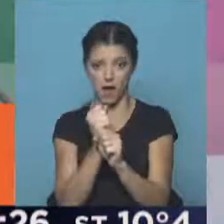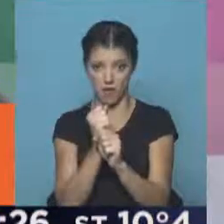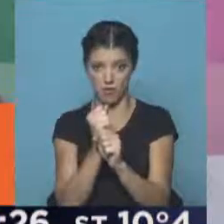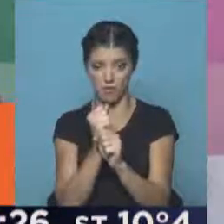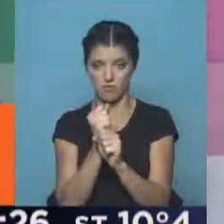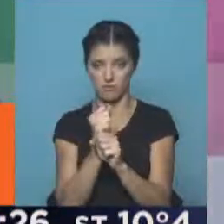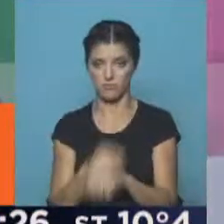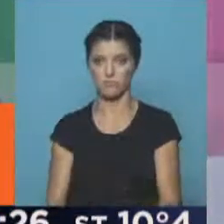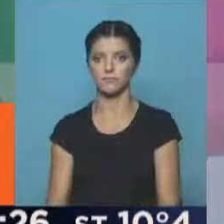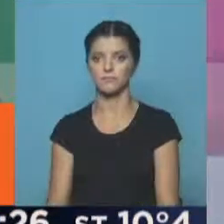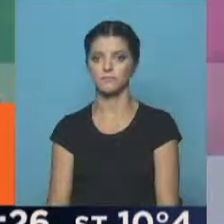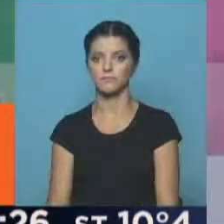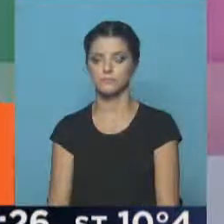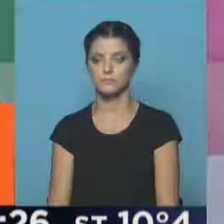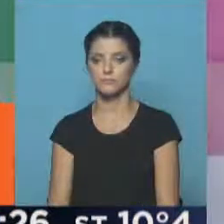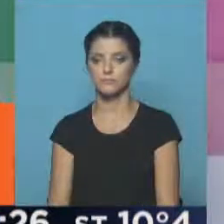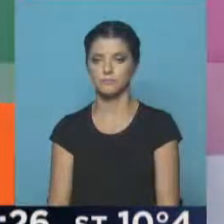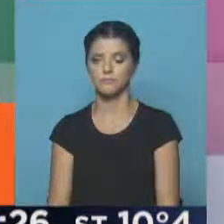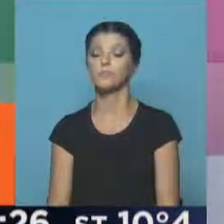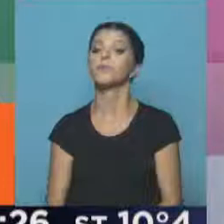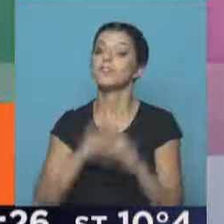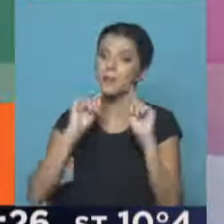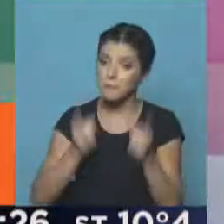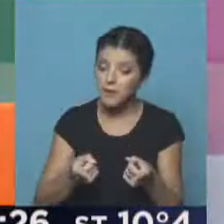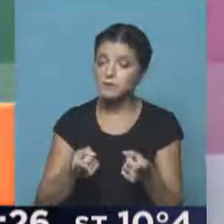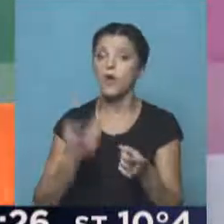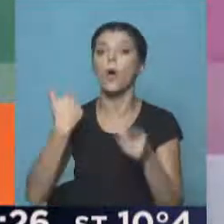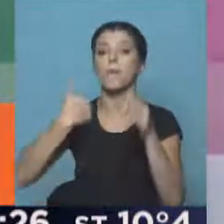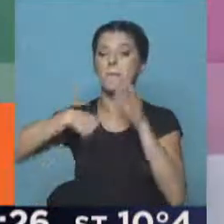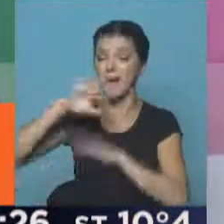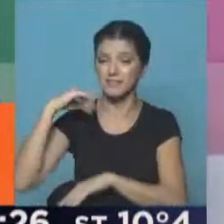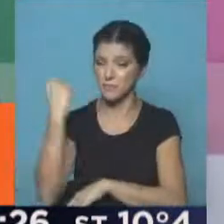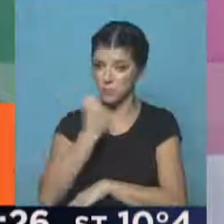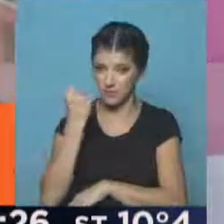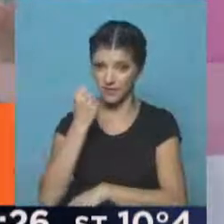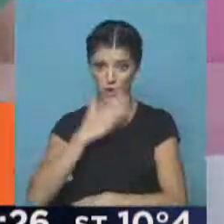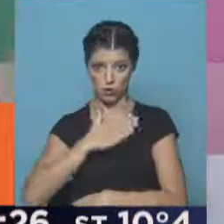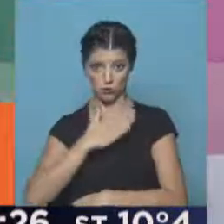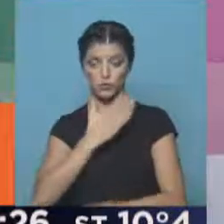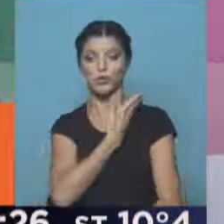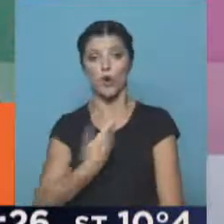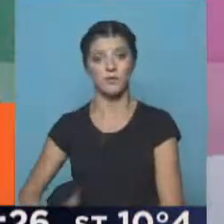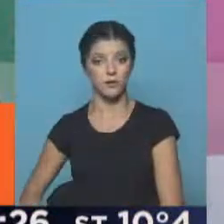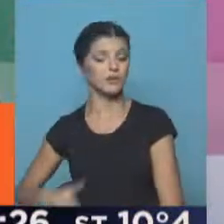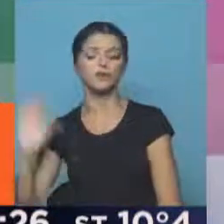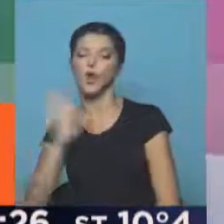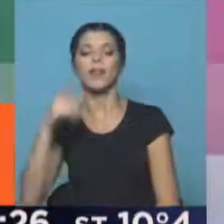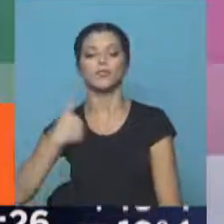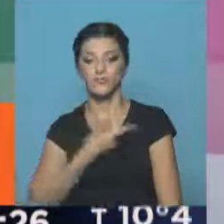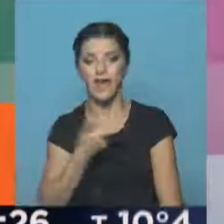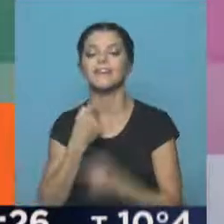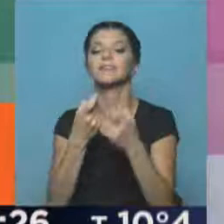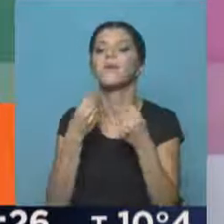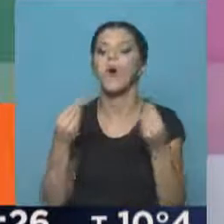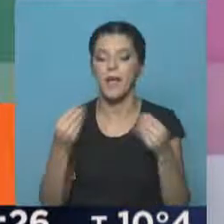además, lo más importante que tenemos que hacer nosotros como gobierno y toda la sociedad es reducir la